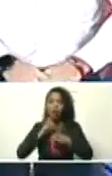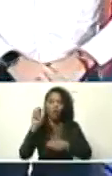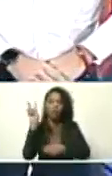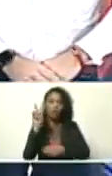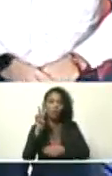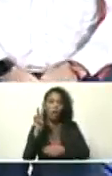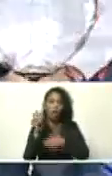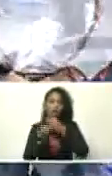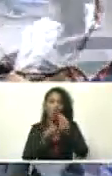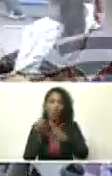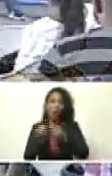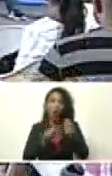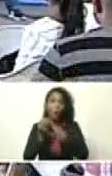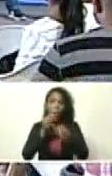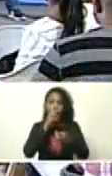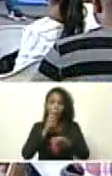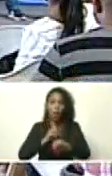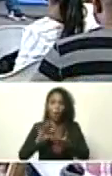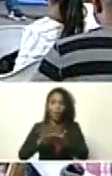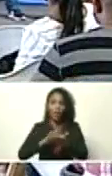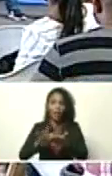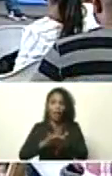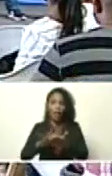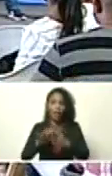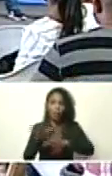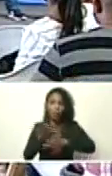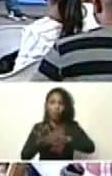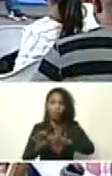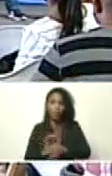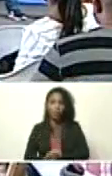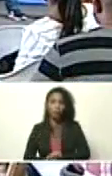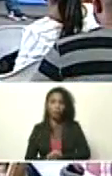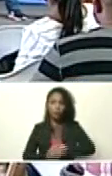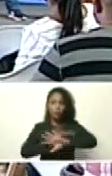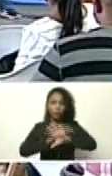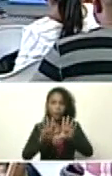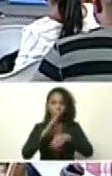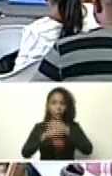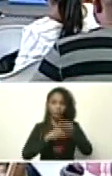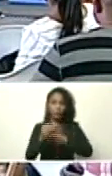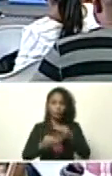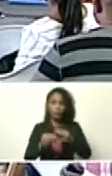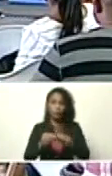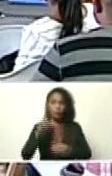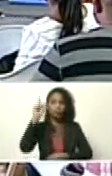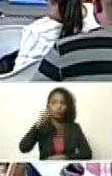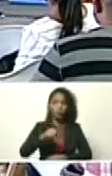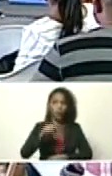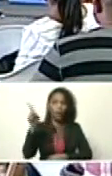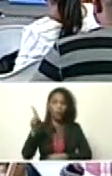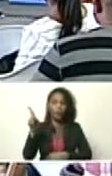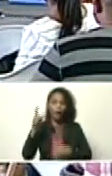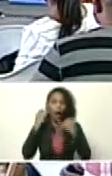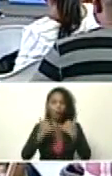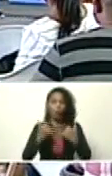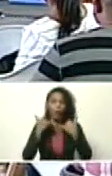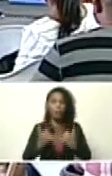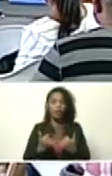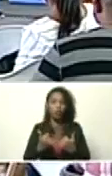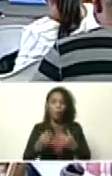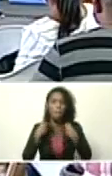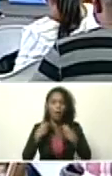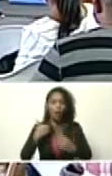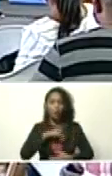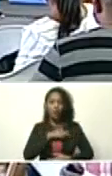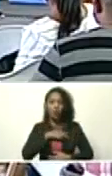Venezuela, como la banca digital del municipio. Y ya estamos haciendo también toda esa modernización para